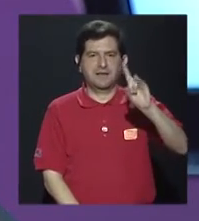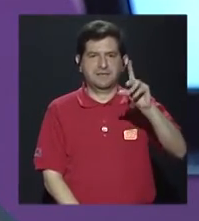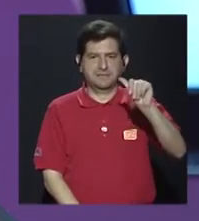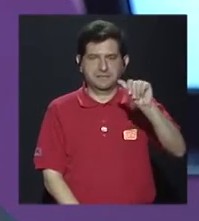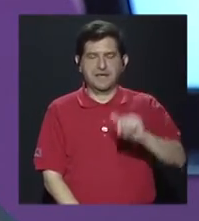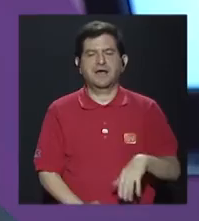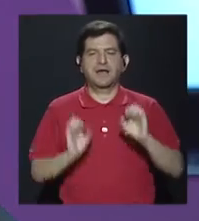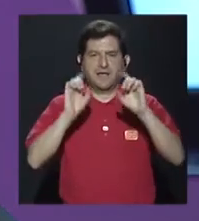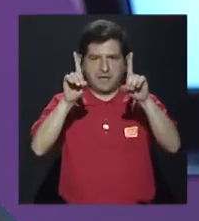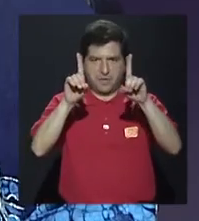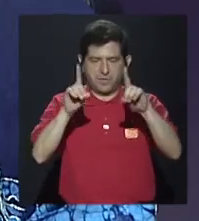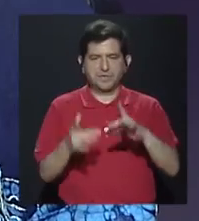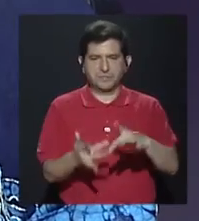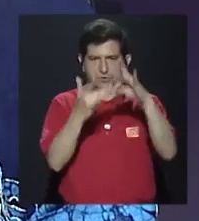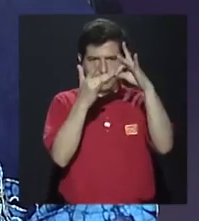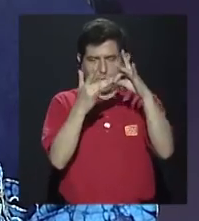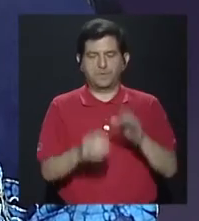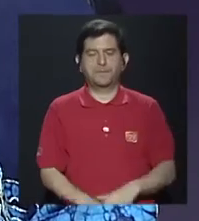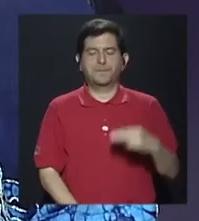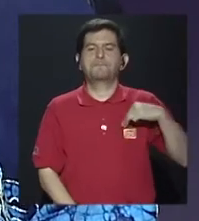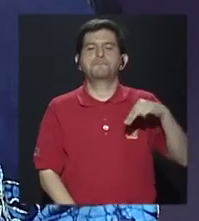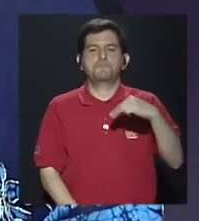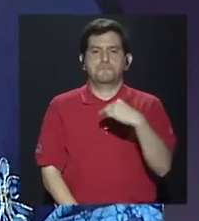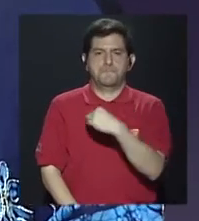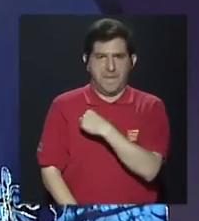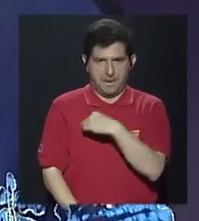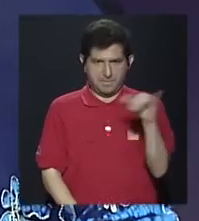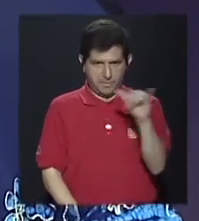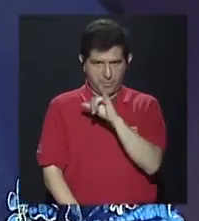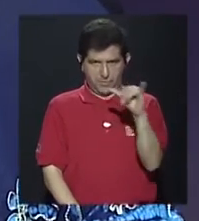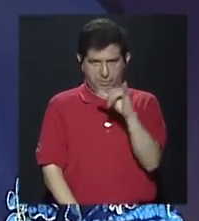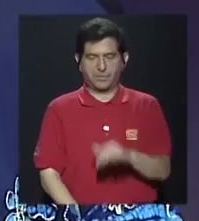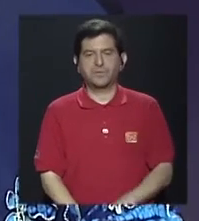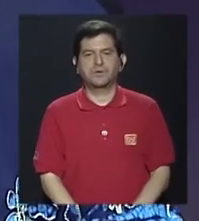Especial, quien es miembro también de